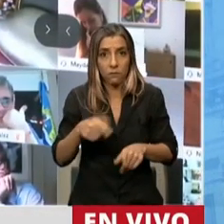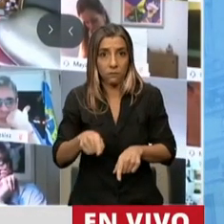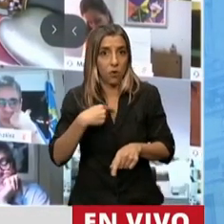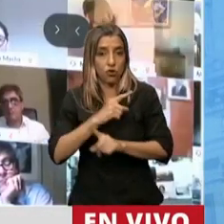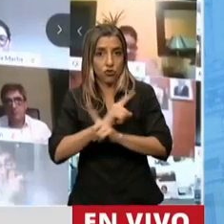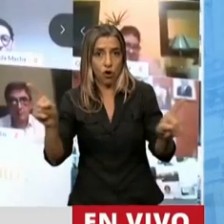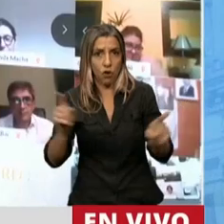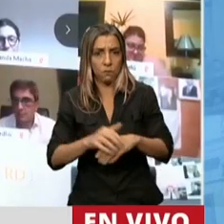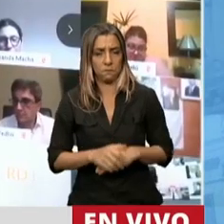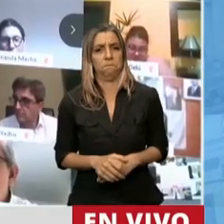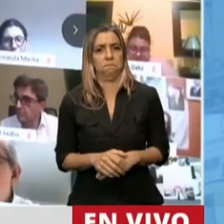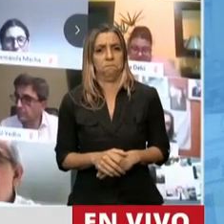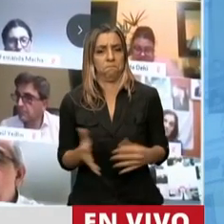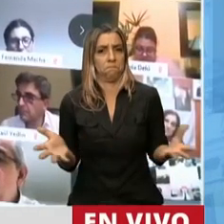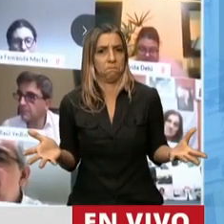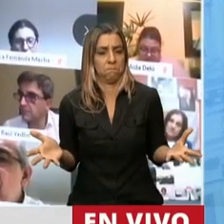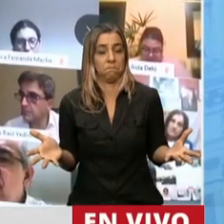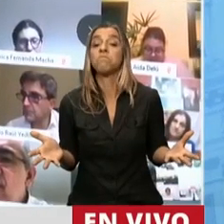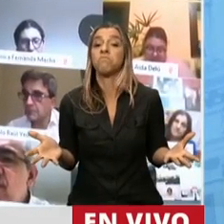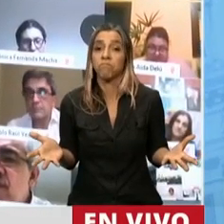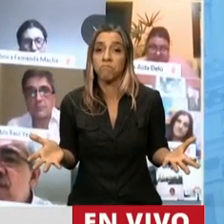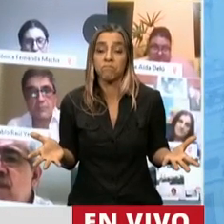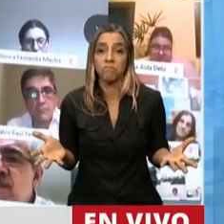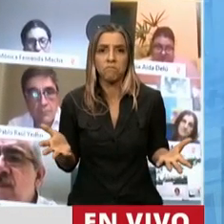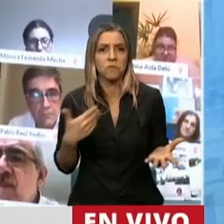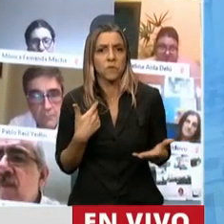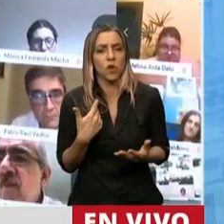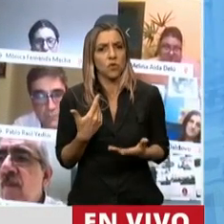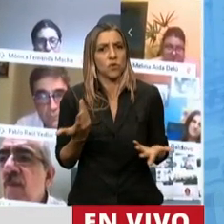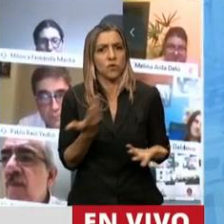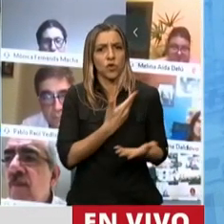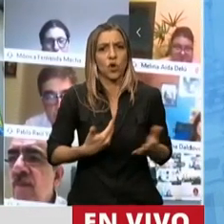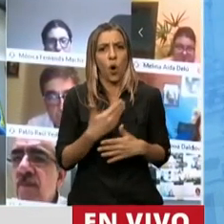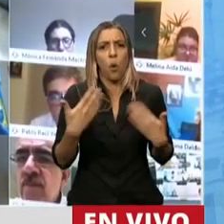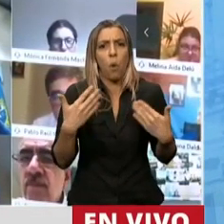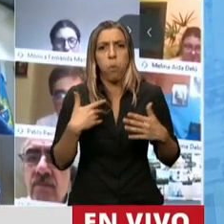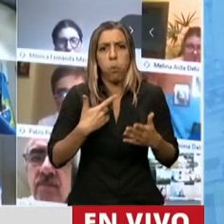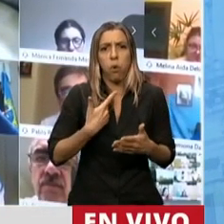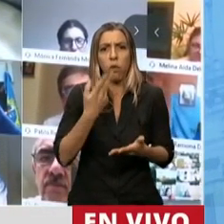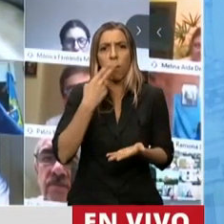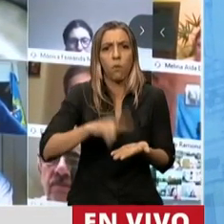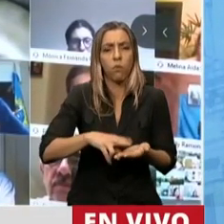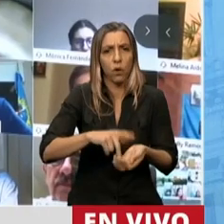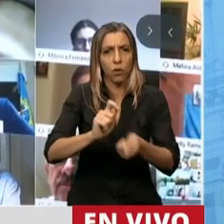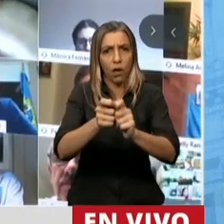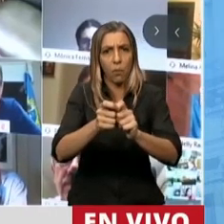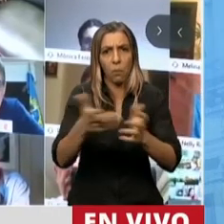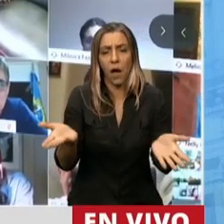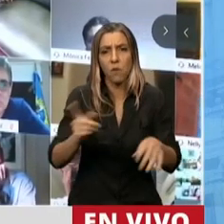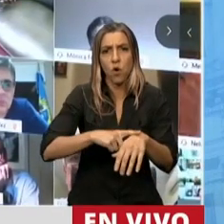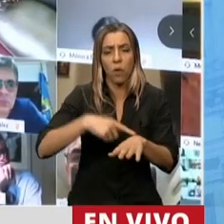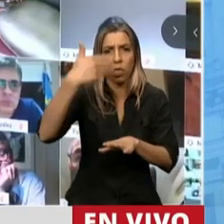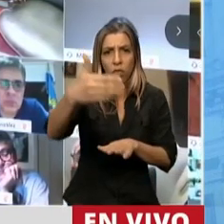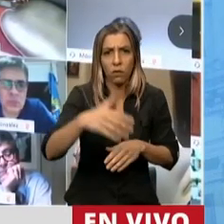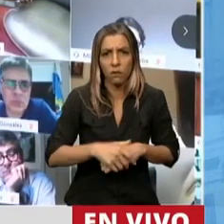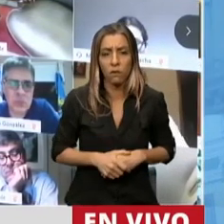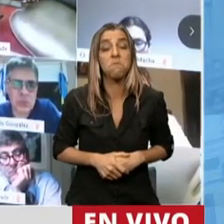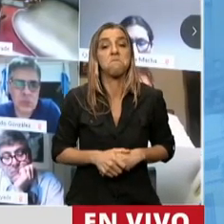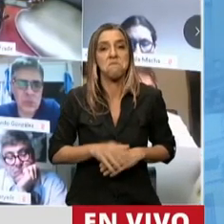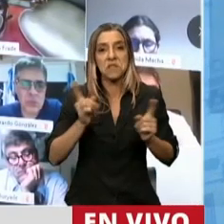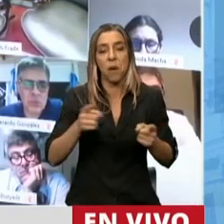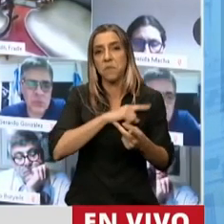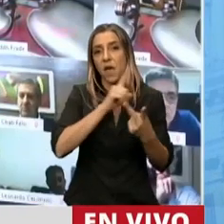gobierno va a poder cambiar la carga impositiva a mitad del desarrollo de sus proyectos. Y se agregaron